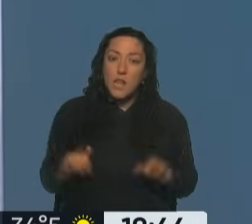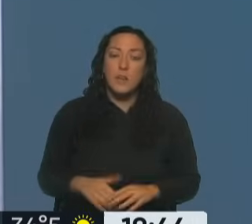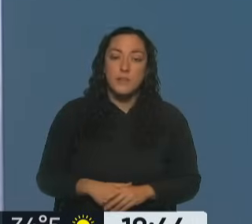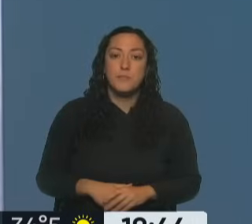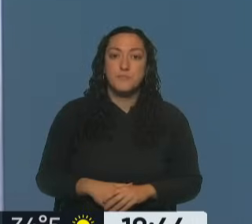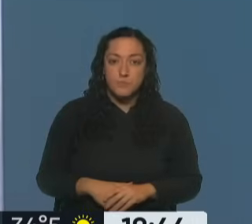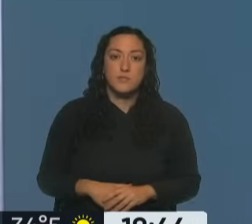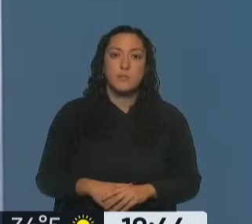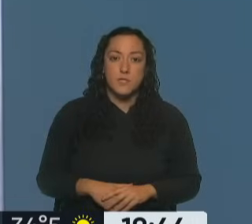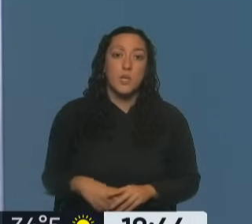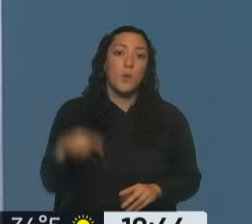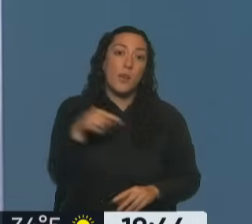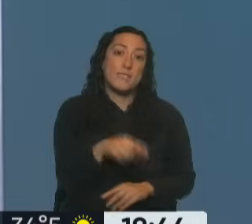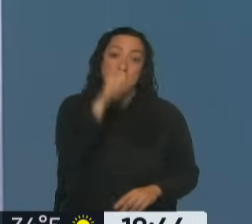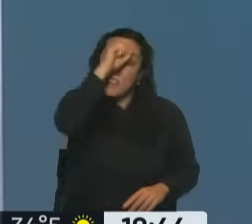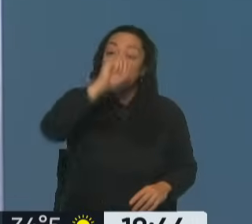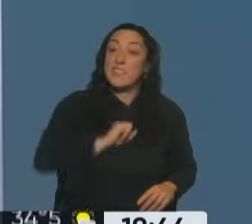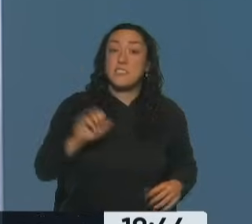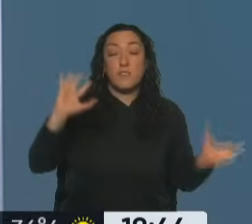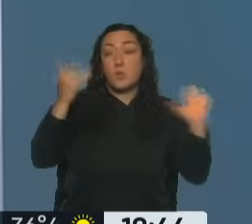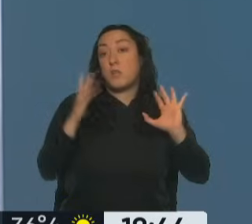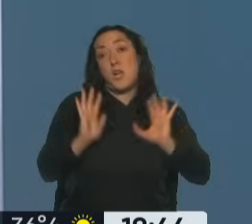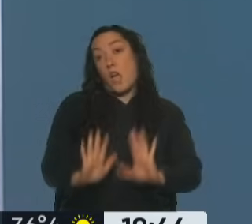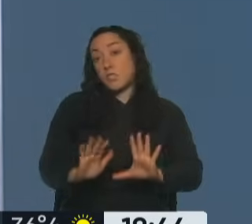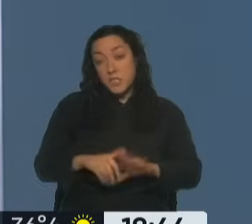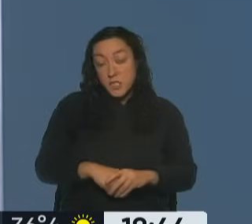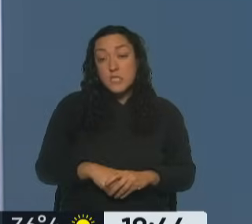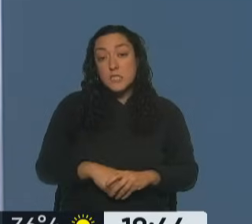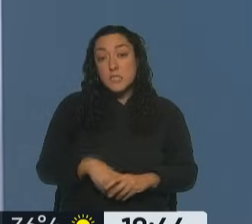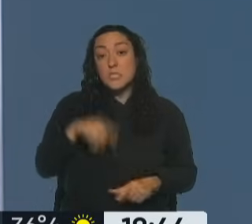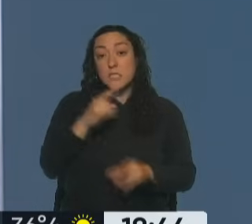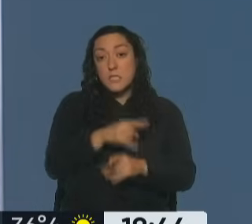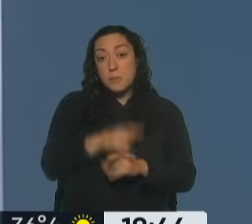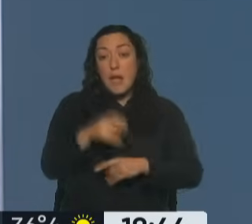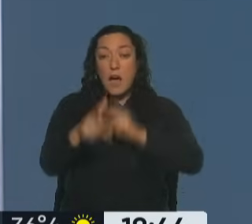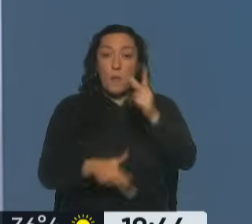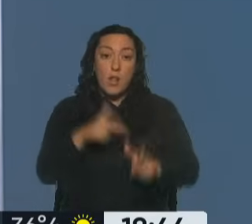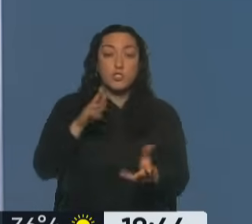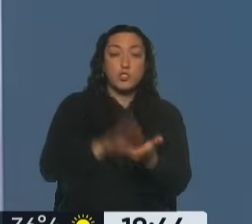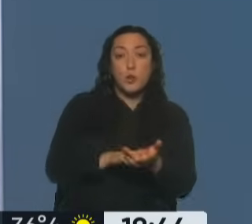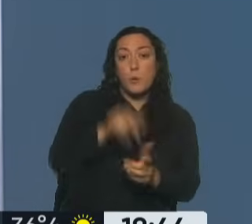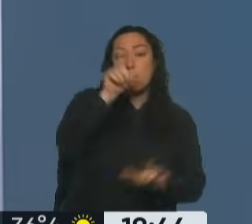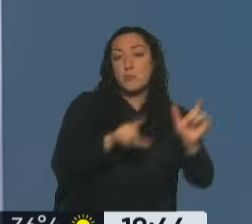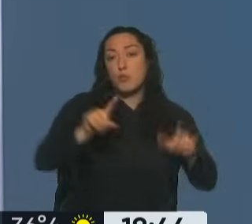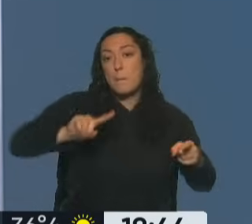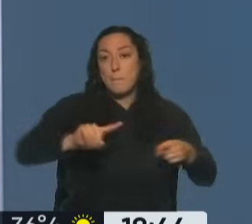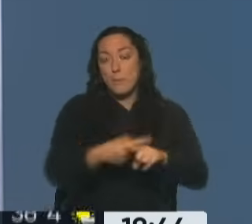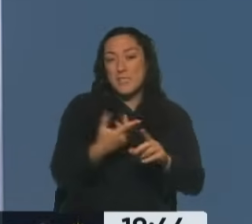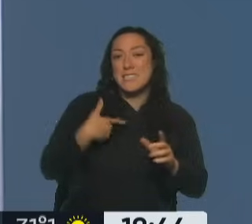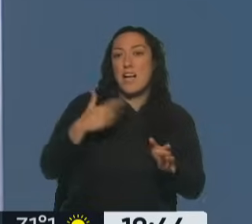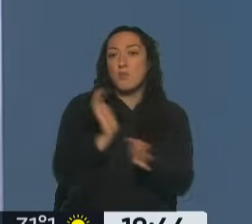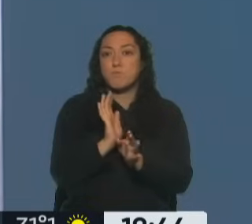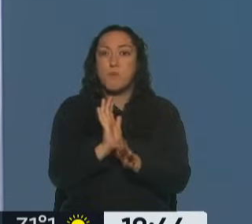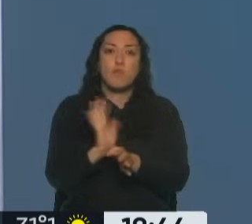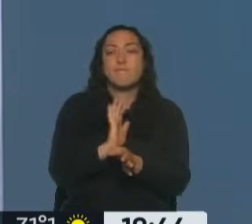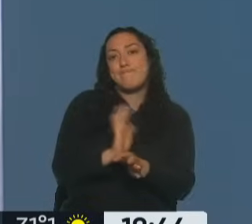Bueno, yo creo que eso es parte del desafío de Javier Milei. Viste que siempre se habla mucho de el capital político que construyen algunos actores. En